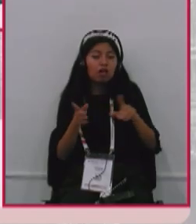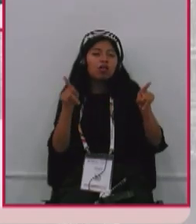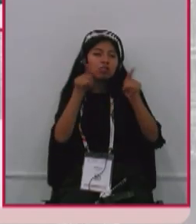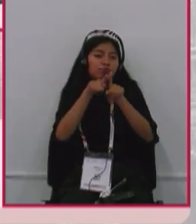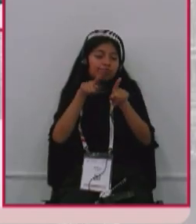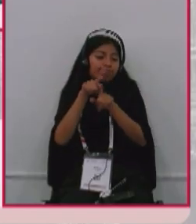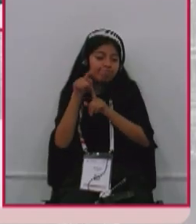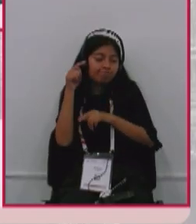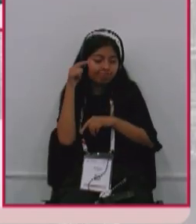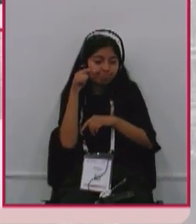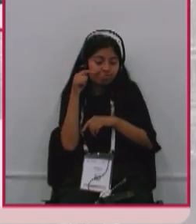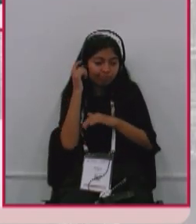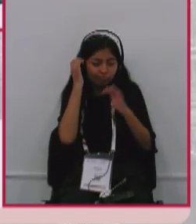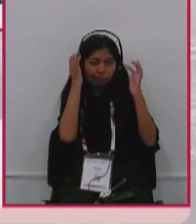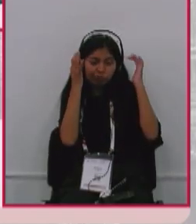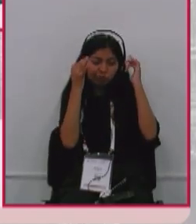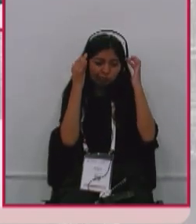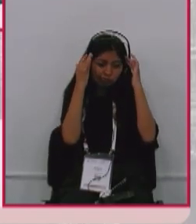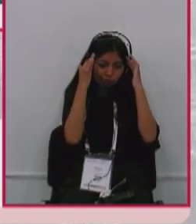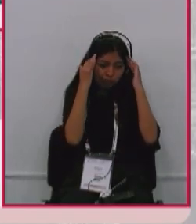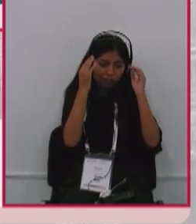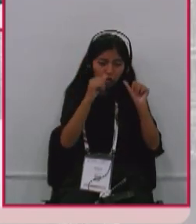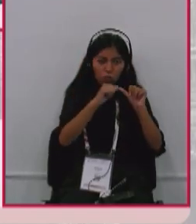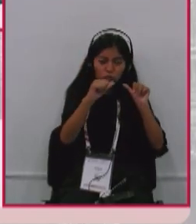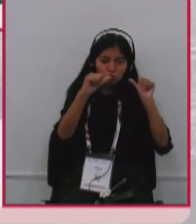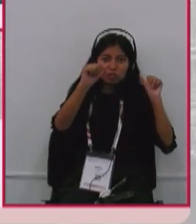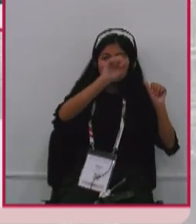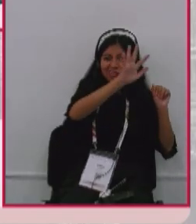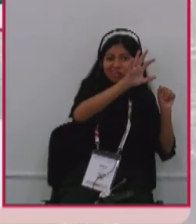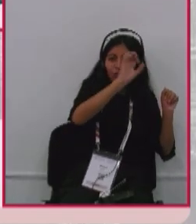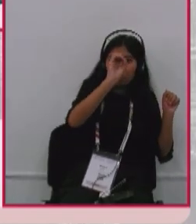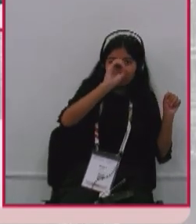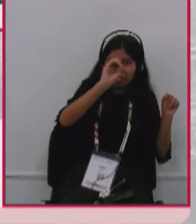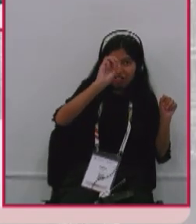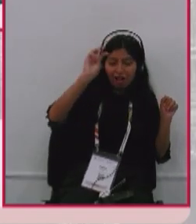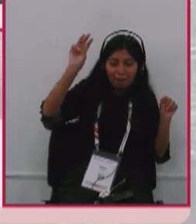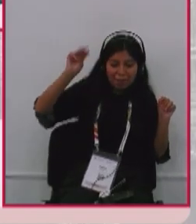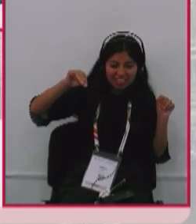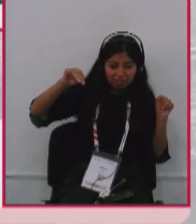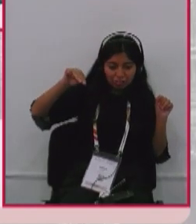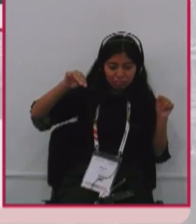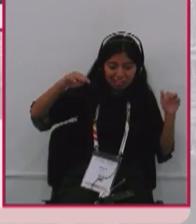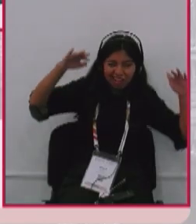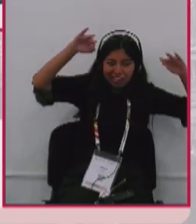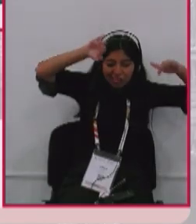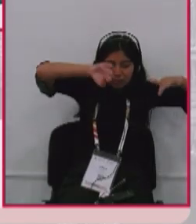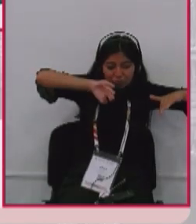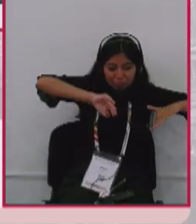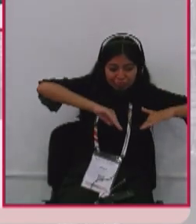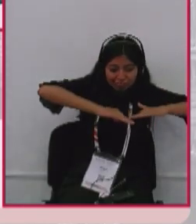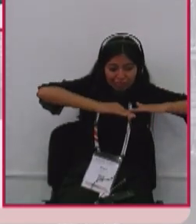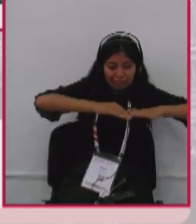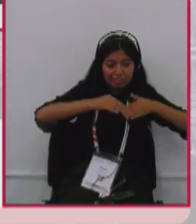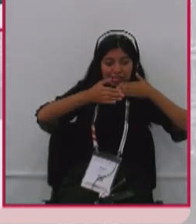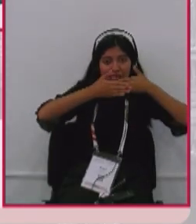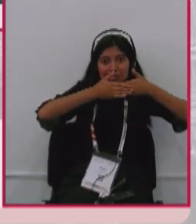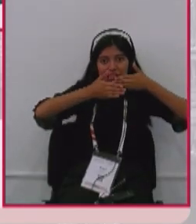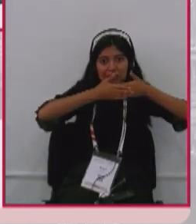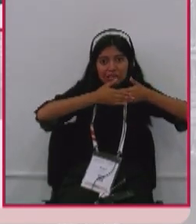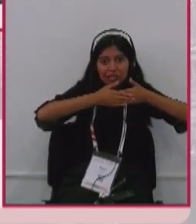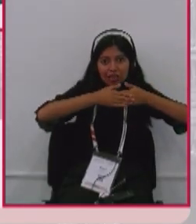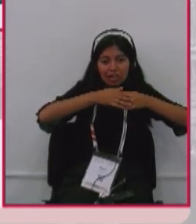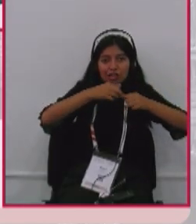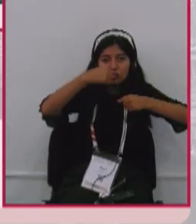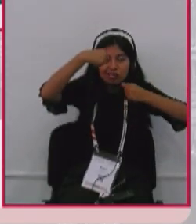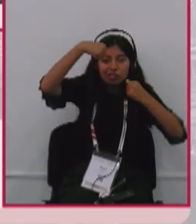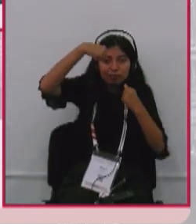También nos empezamos a alejar 50 metros de los taludes, porque si estaba muy cerca, ¿qué iba a pasar con la solución a alta presión?